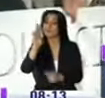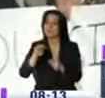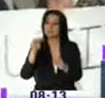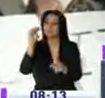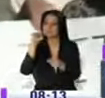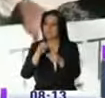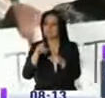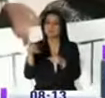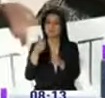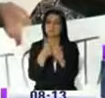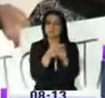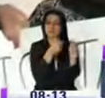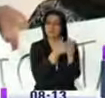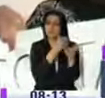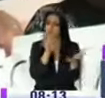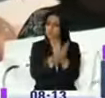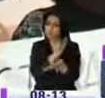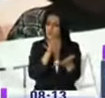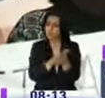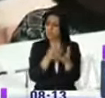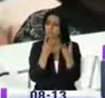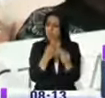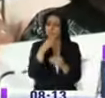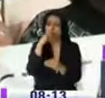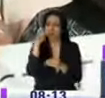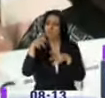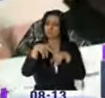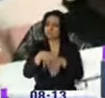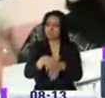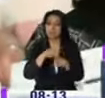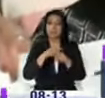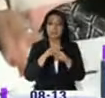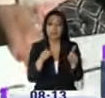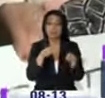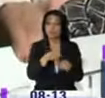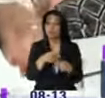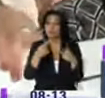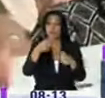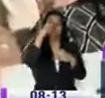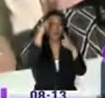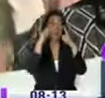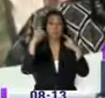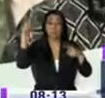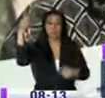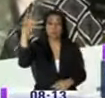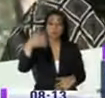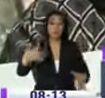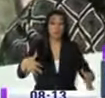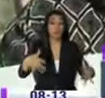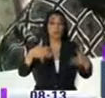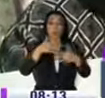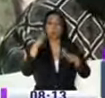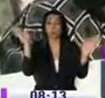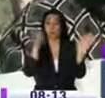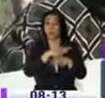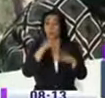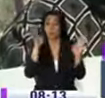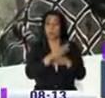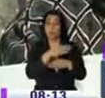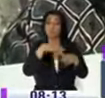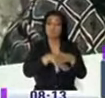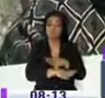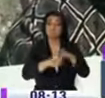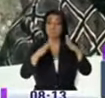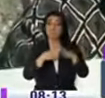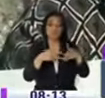Entonces, en el verano, como usted está viendo, es una polvareda. En realidad, tenemos nuestras viviendas